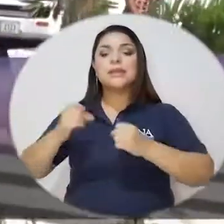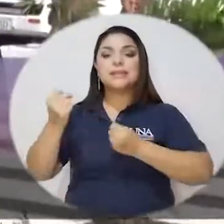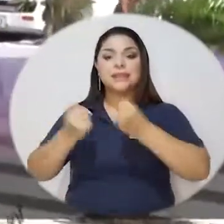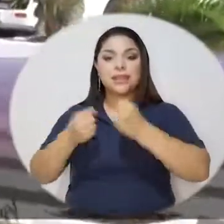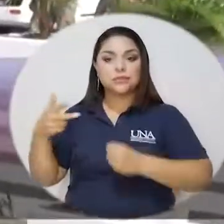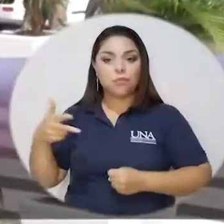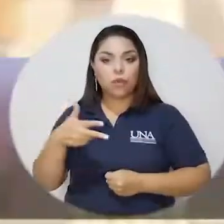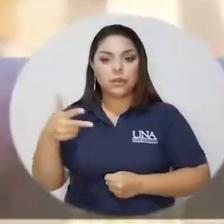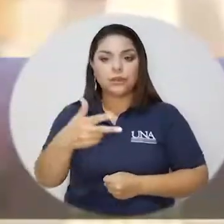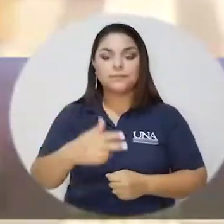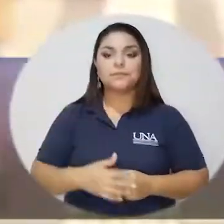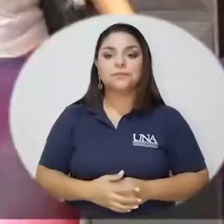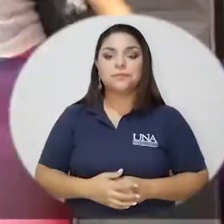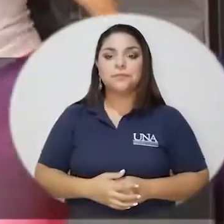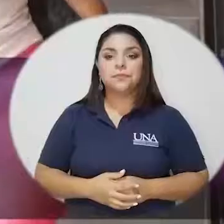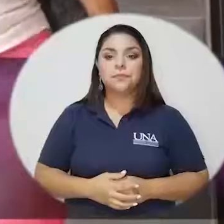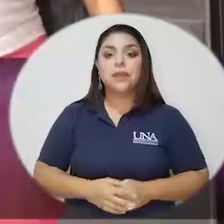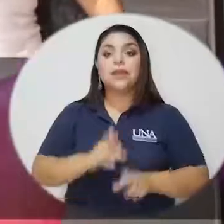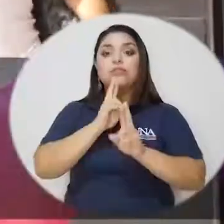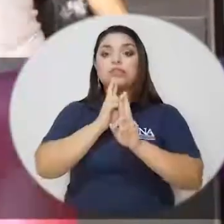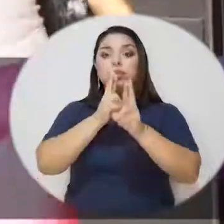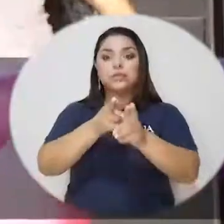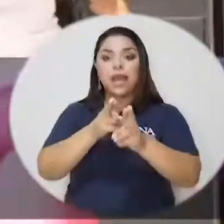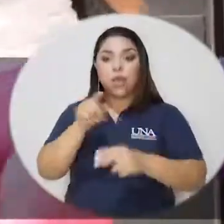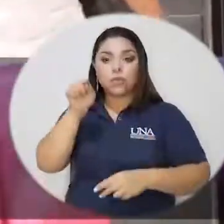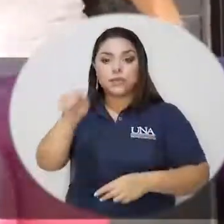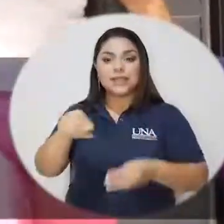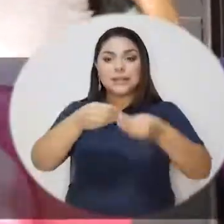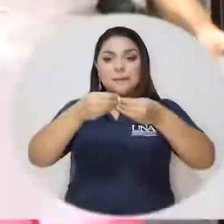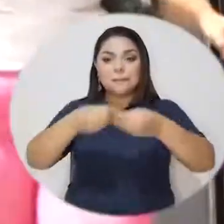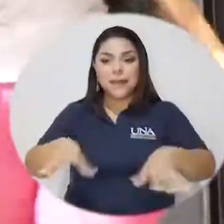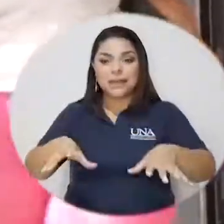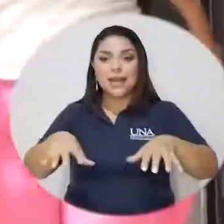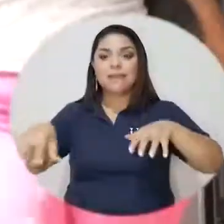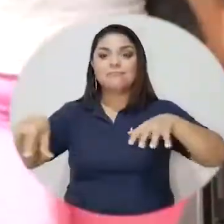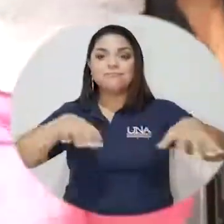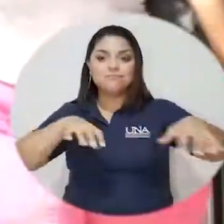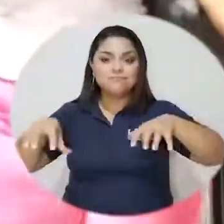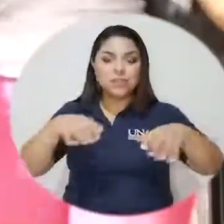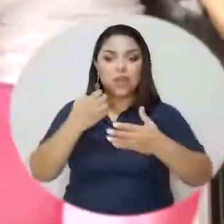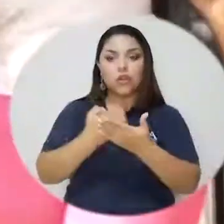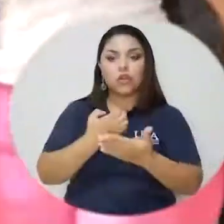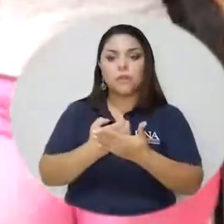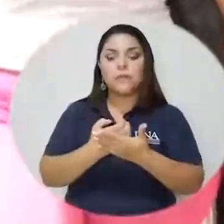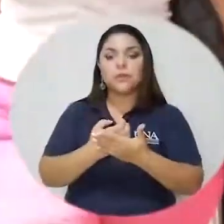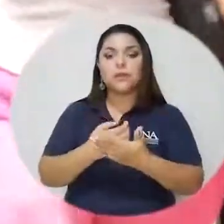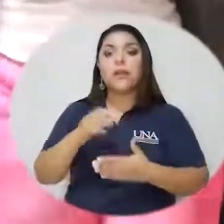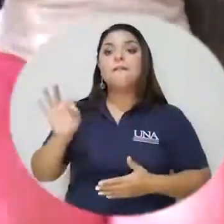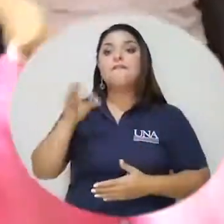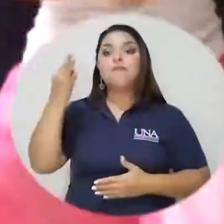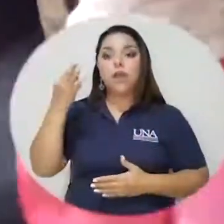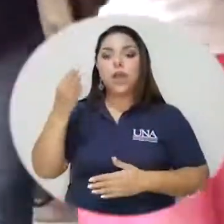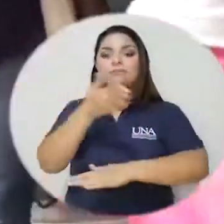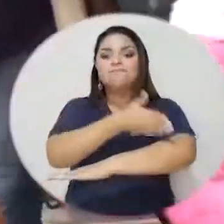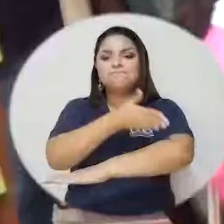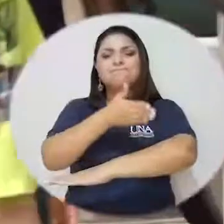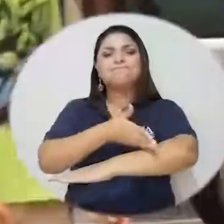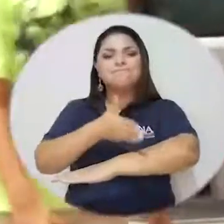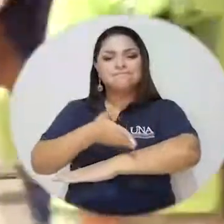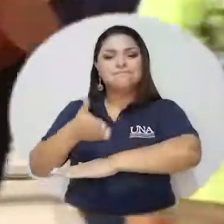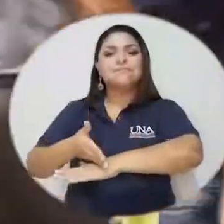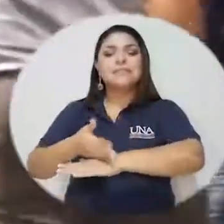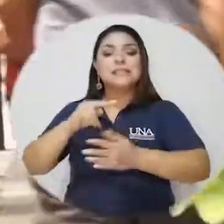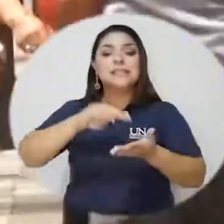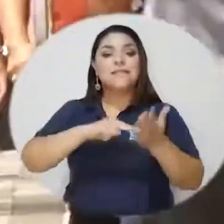comercio y el transporte. El resultado de esta pérdida en el dinamismo económico fue un